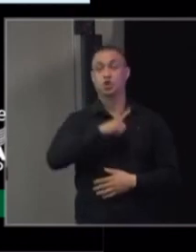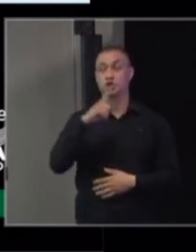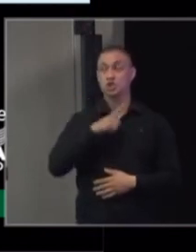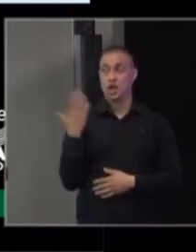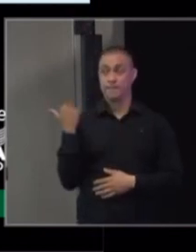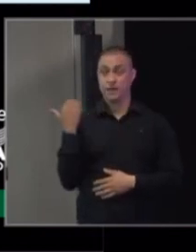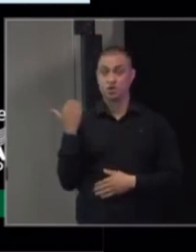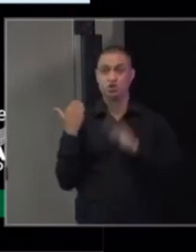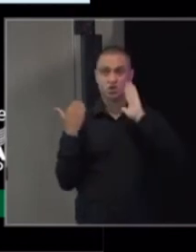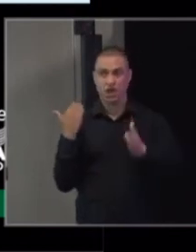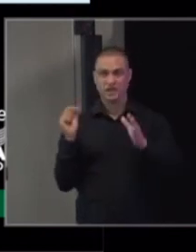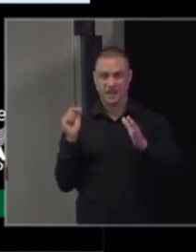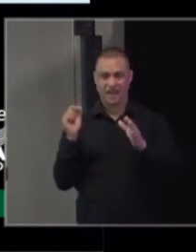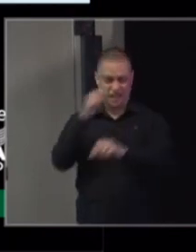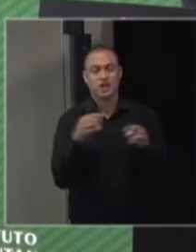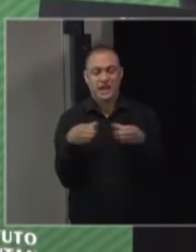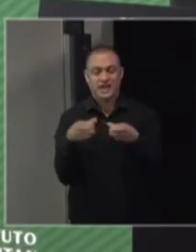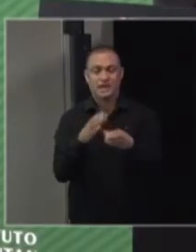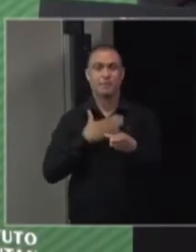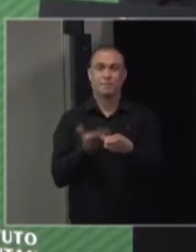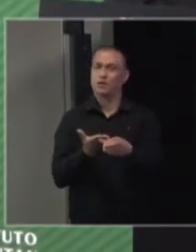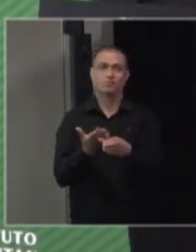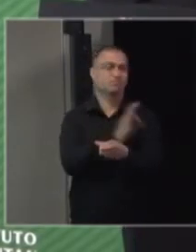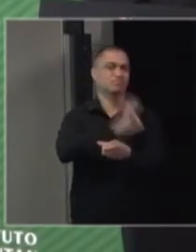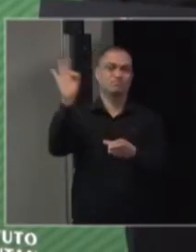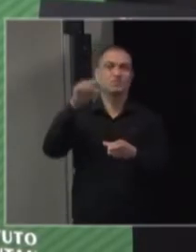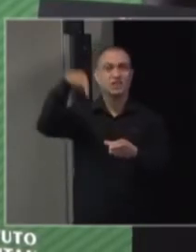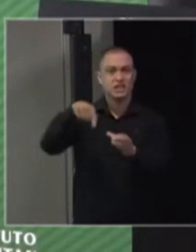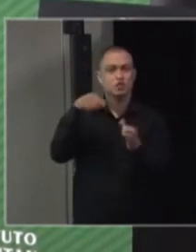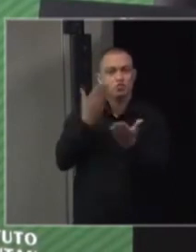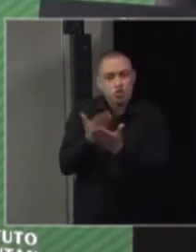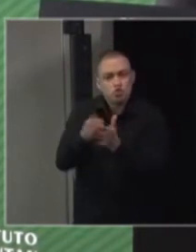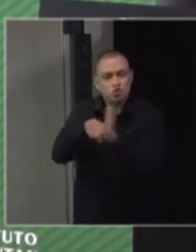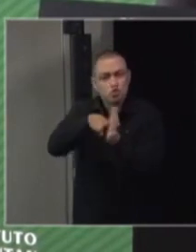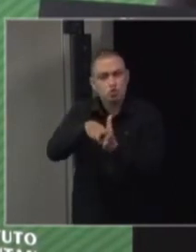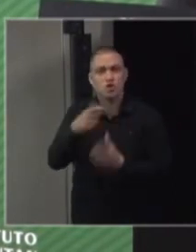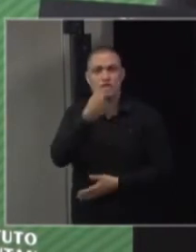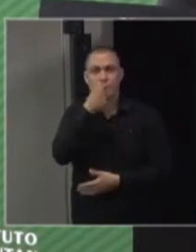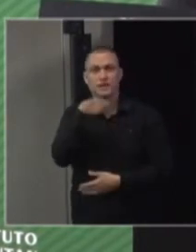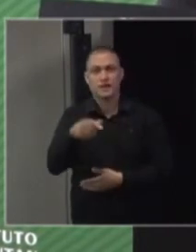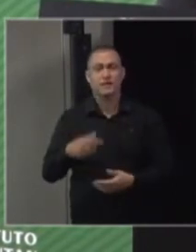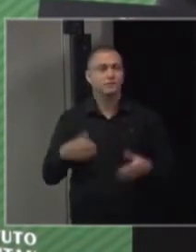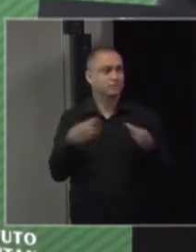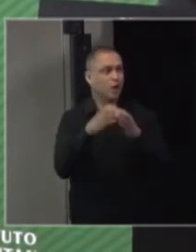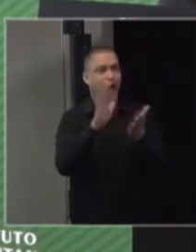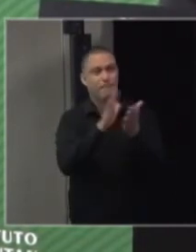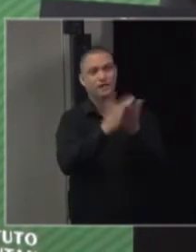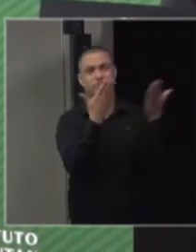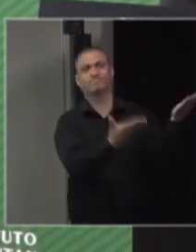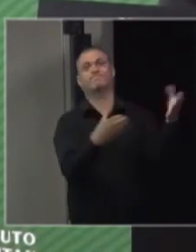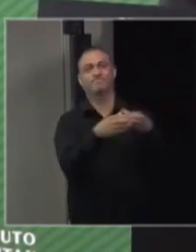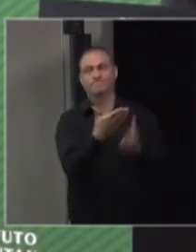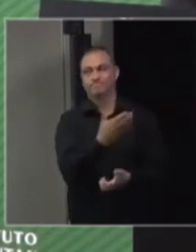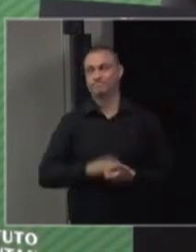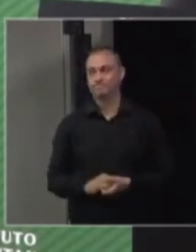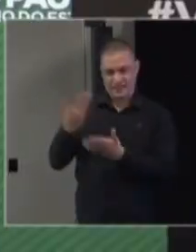en Brasil, donde se aplicó a profesionales de la salud en contacto directo con el coronavirus. Este dato cumple el mínimo de